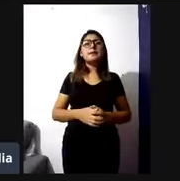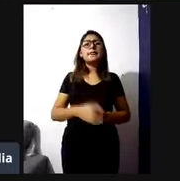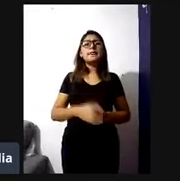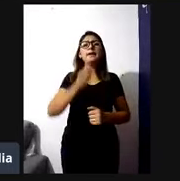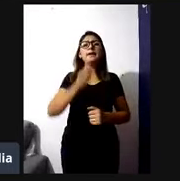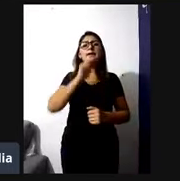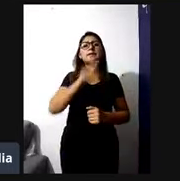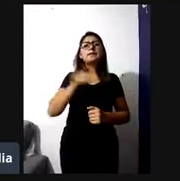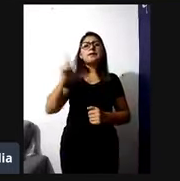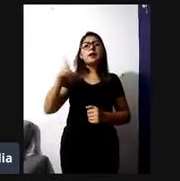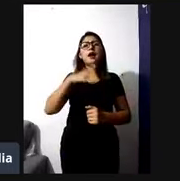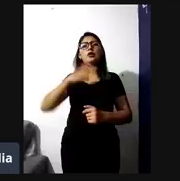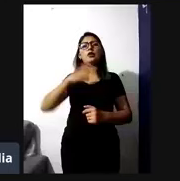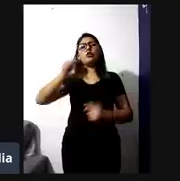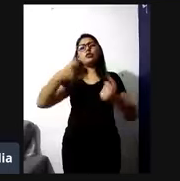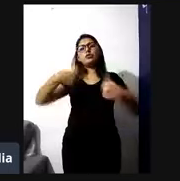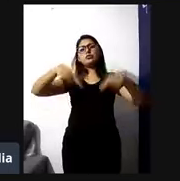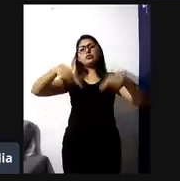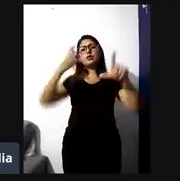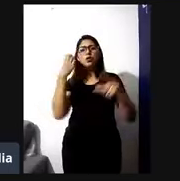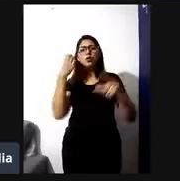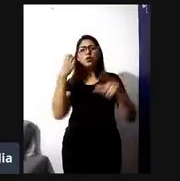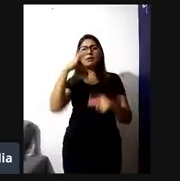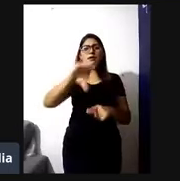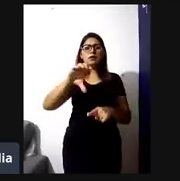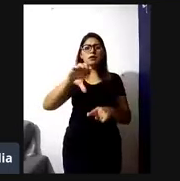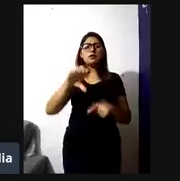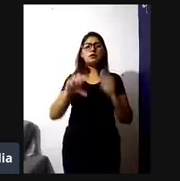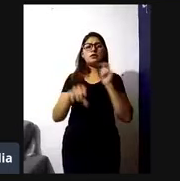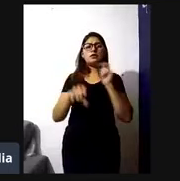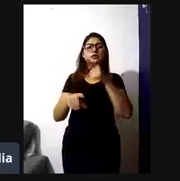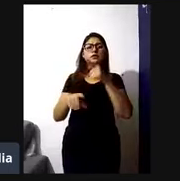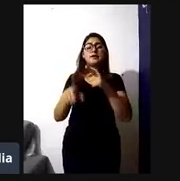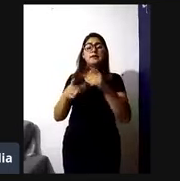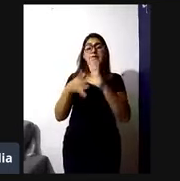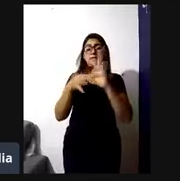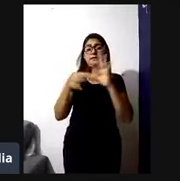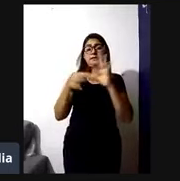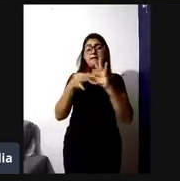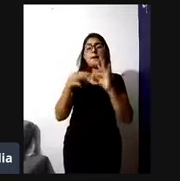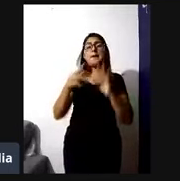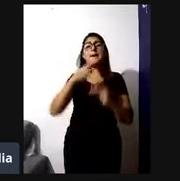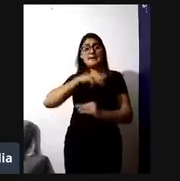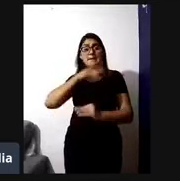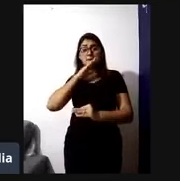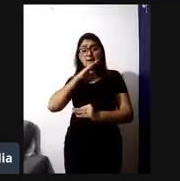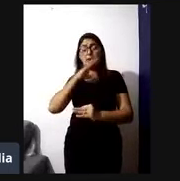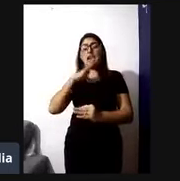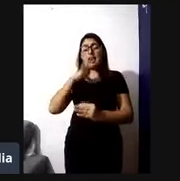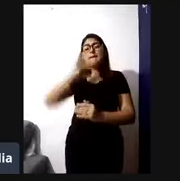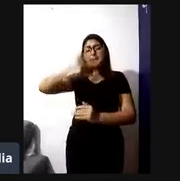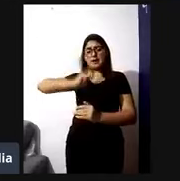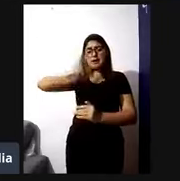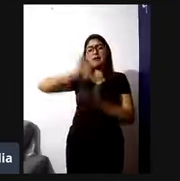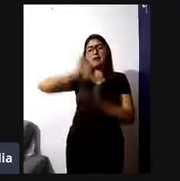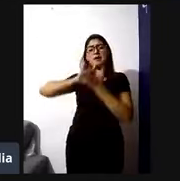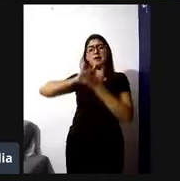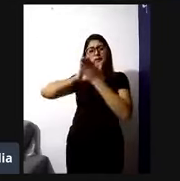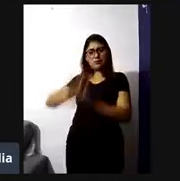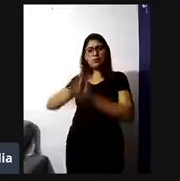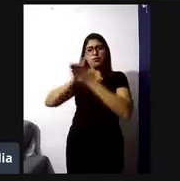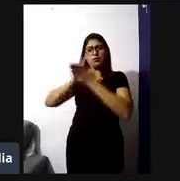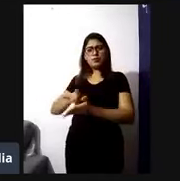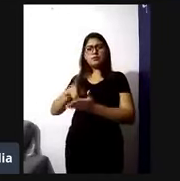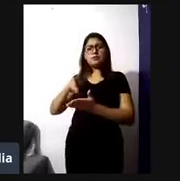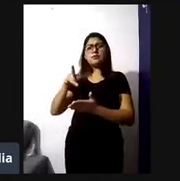un comentario. En casa, mi madre recibe su apoyo de tercera edad a través de una brigada para que ella no